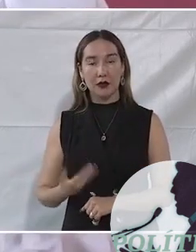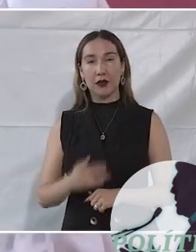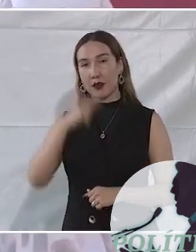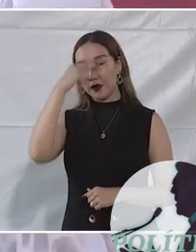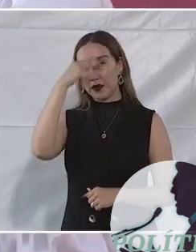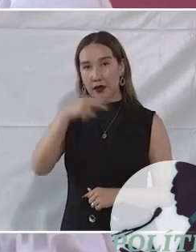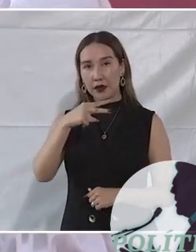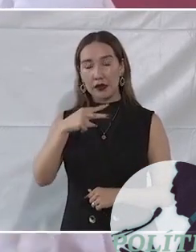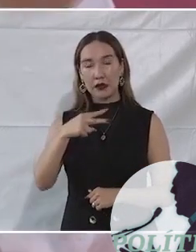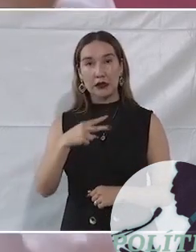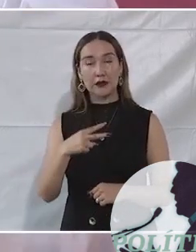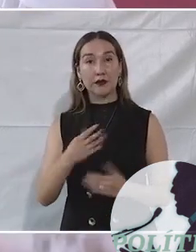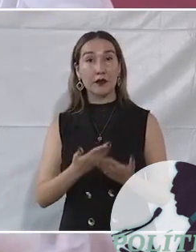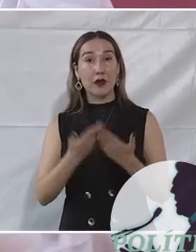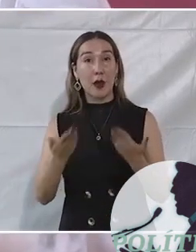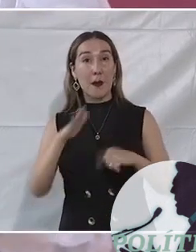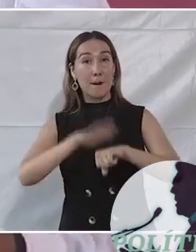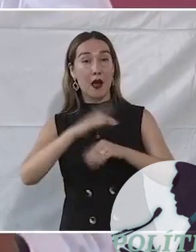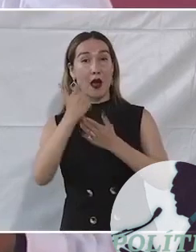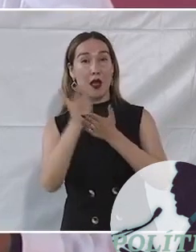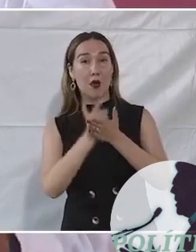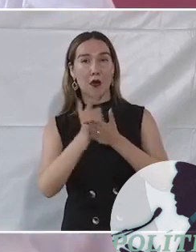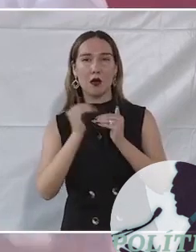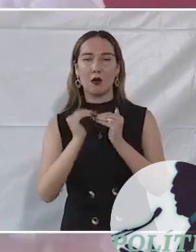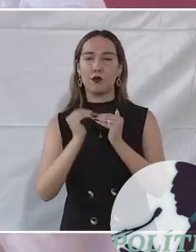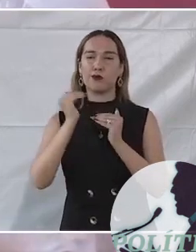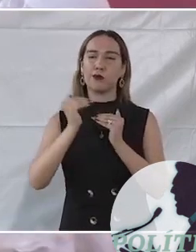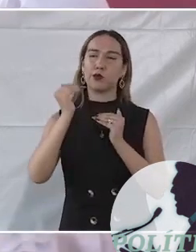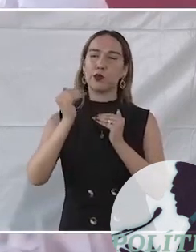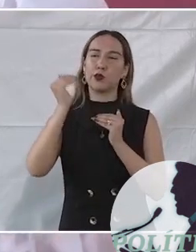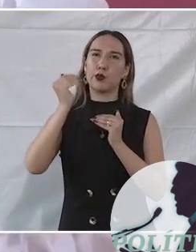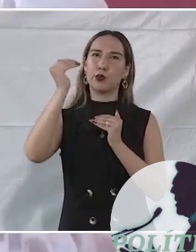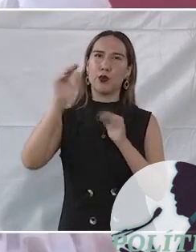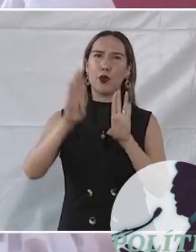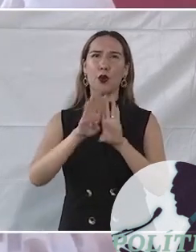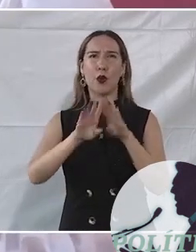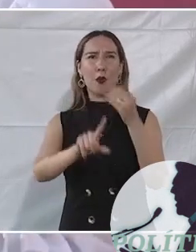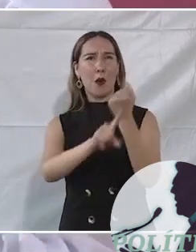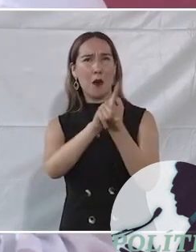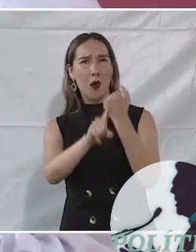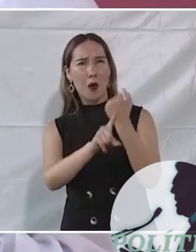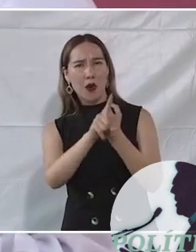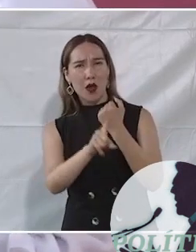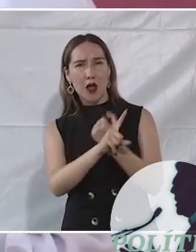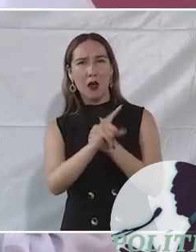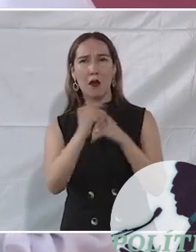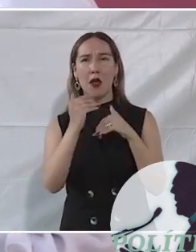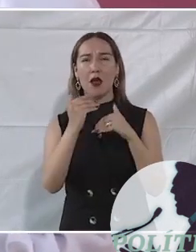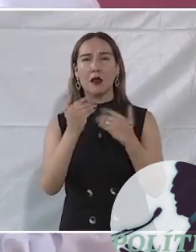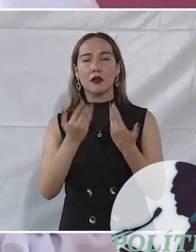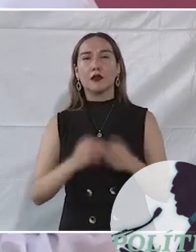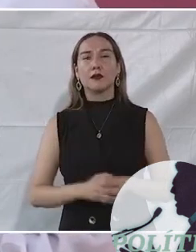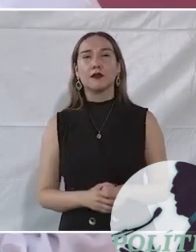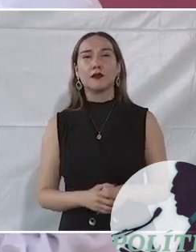circulante y no hay crisis de consumo. La gente tiene para lo básico y a veces hasta